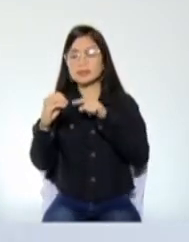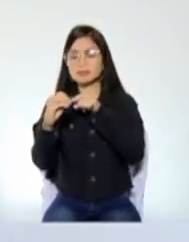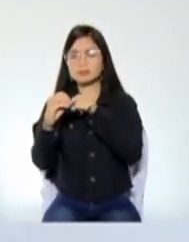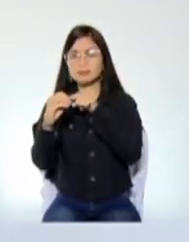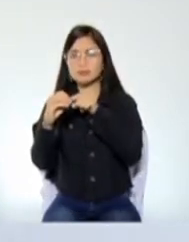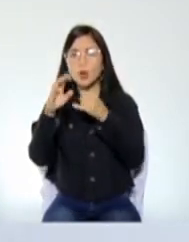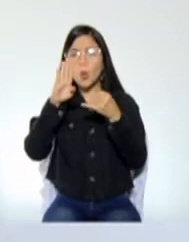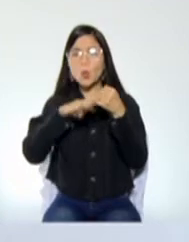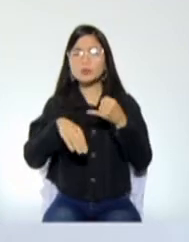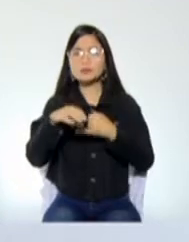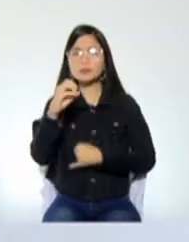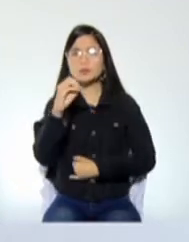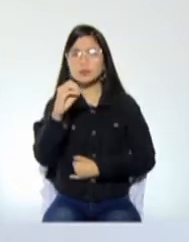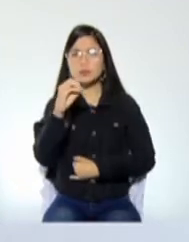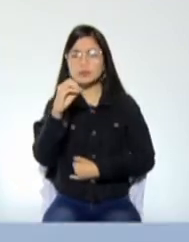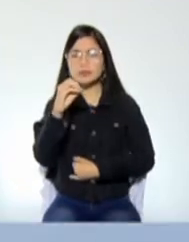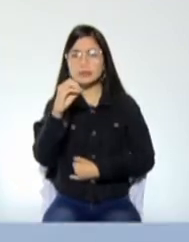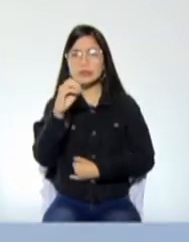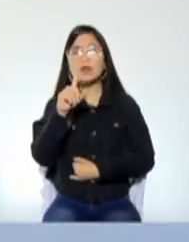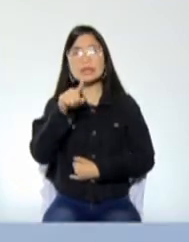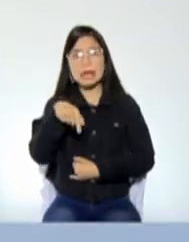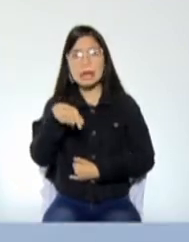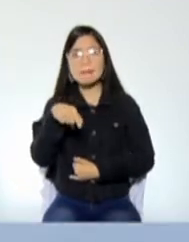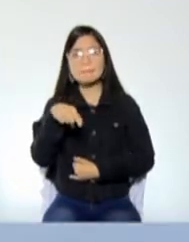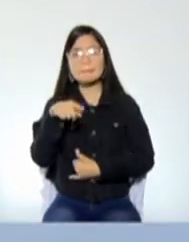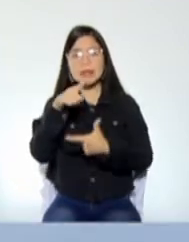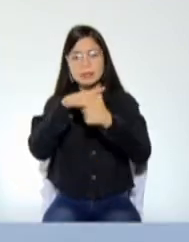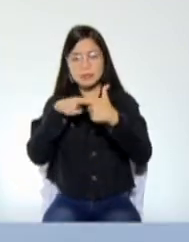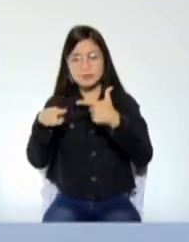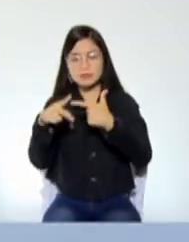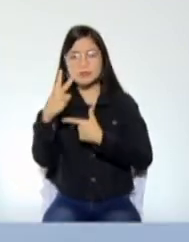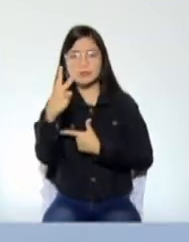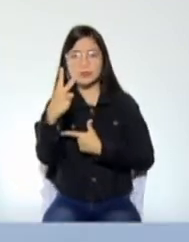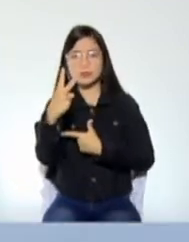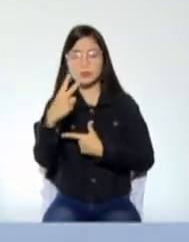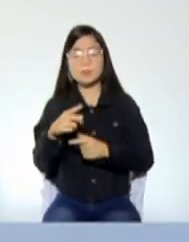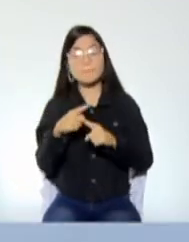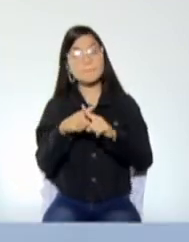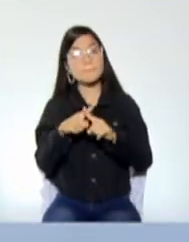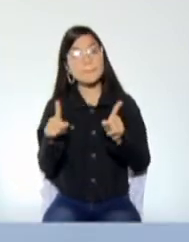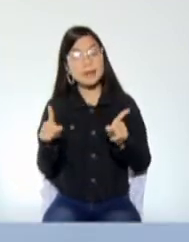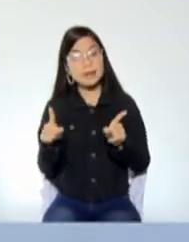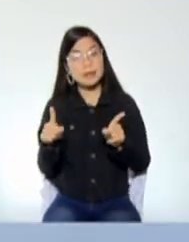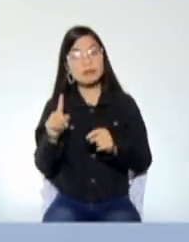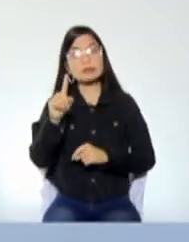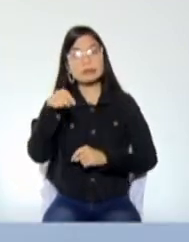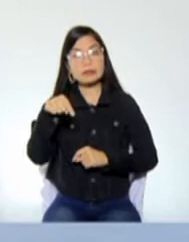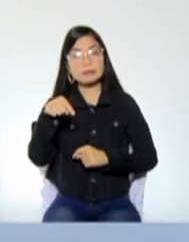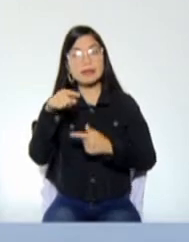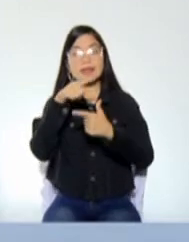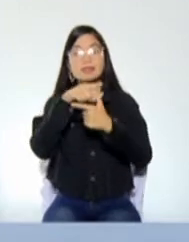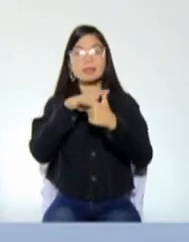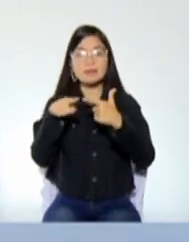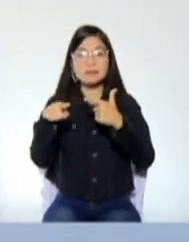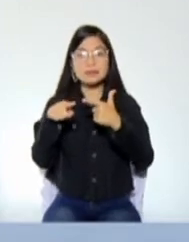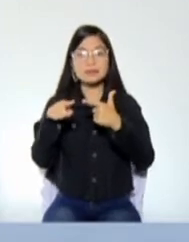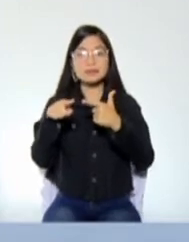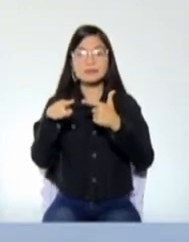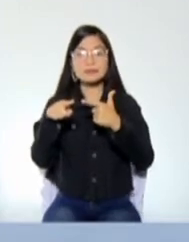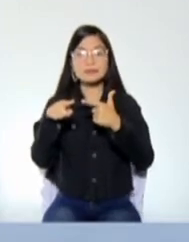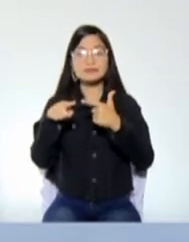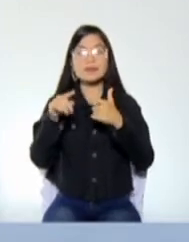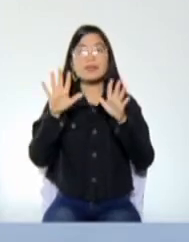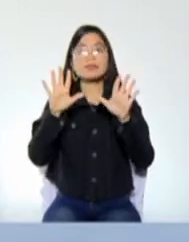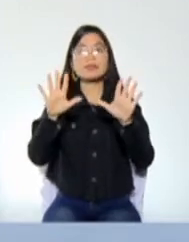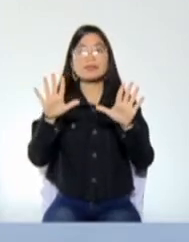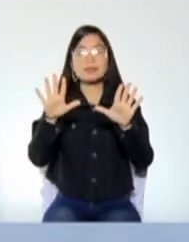0 son divisibles entre 2, pero también son divisibles entre 10, recordando que mientras